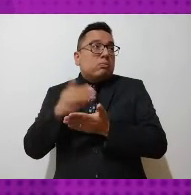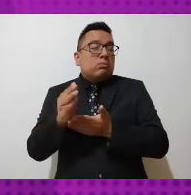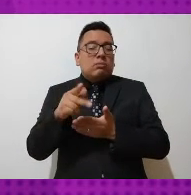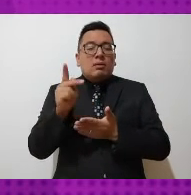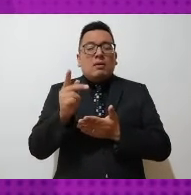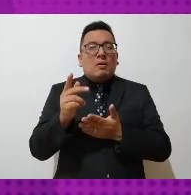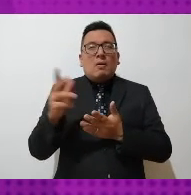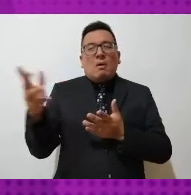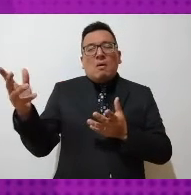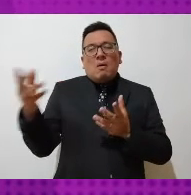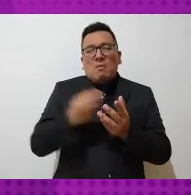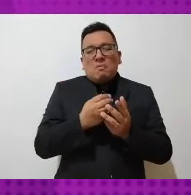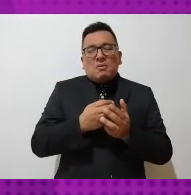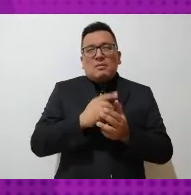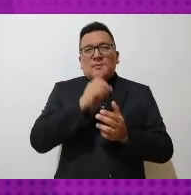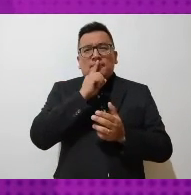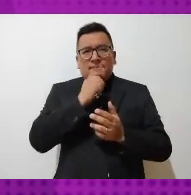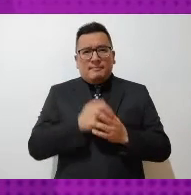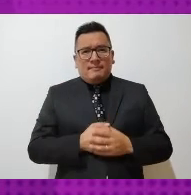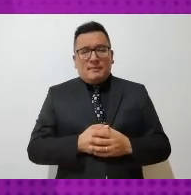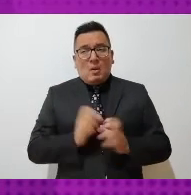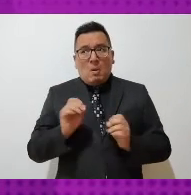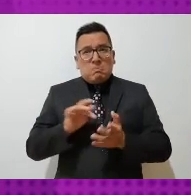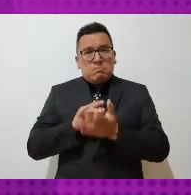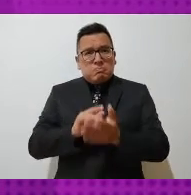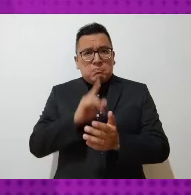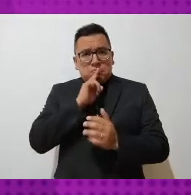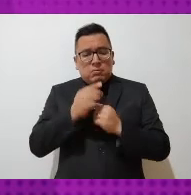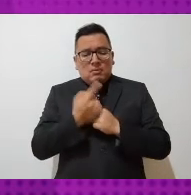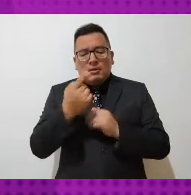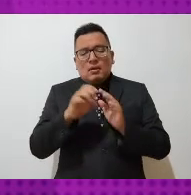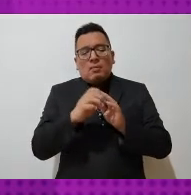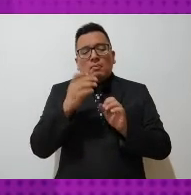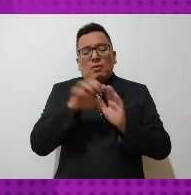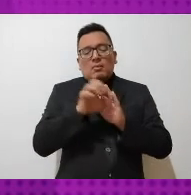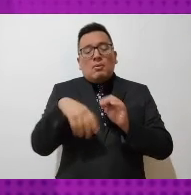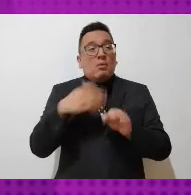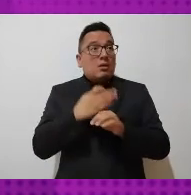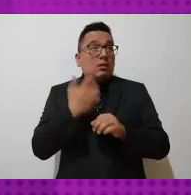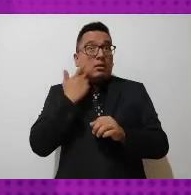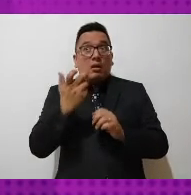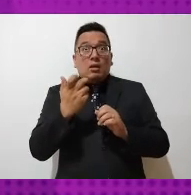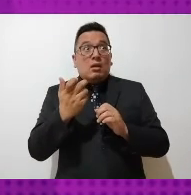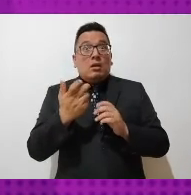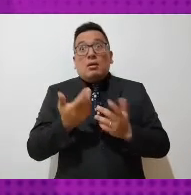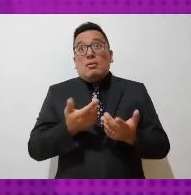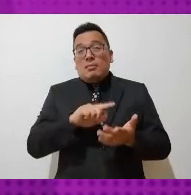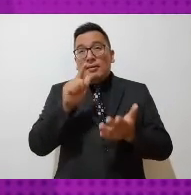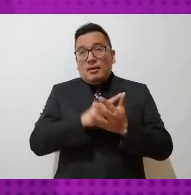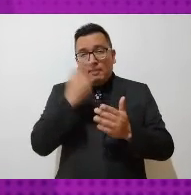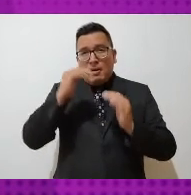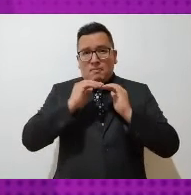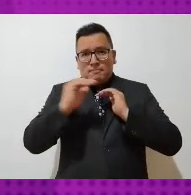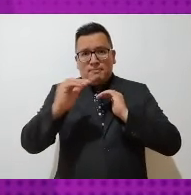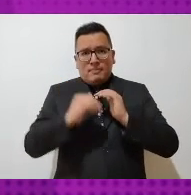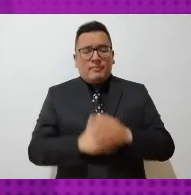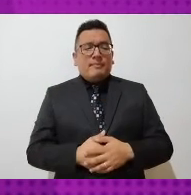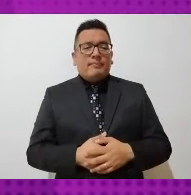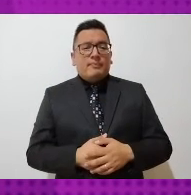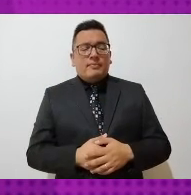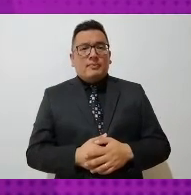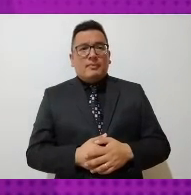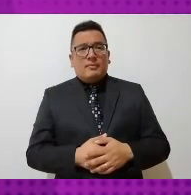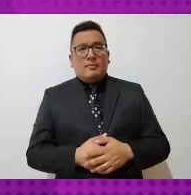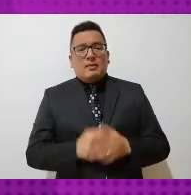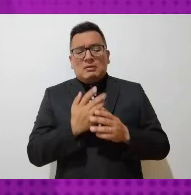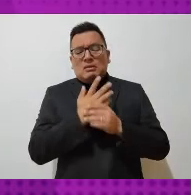no entraría como acciones afirmativas, ya que ahorita hay la paridad en todo por principio constitucional. Ha habido mucho la crítica